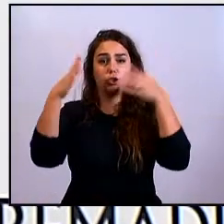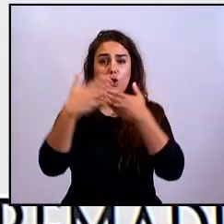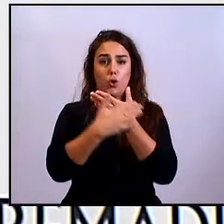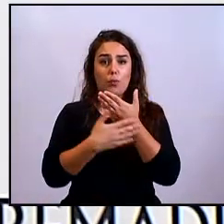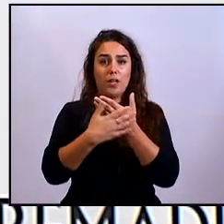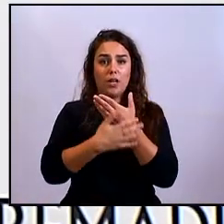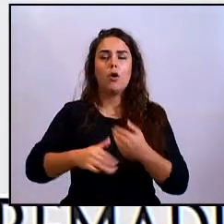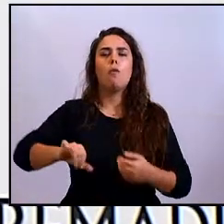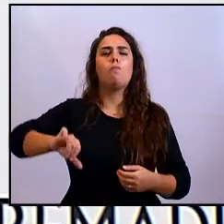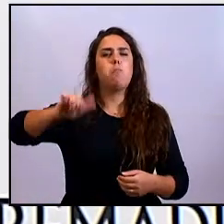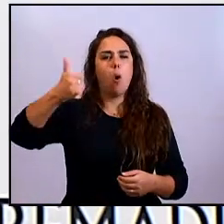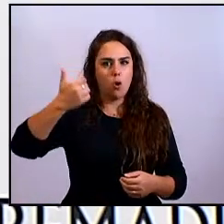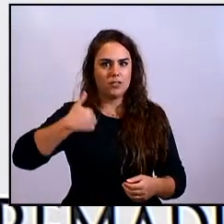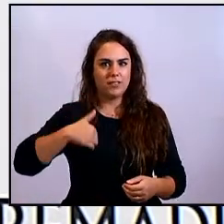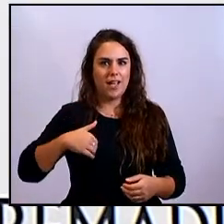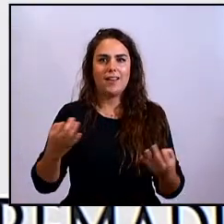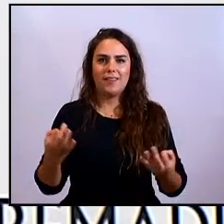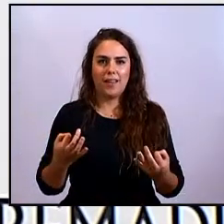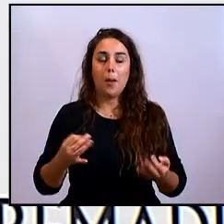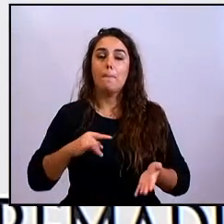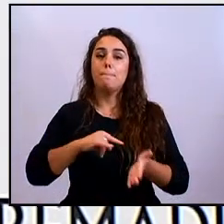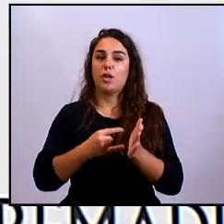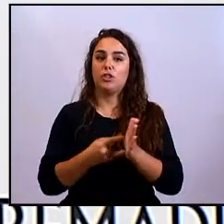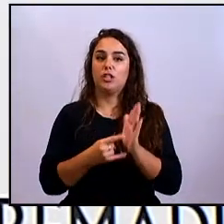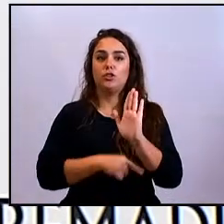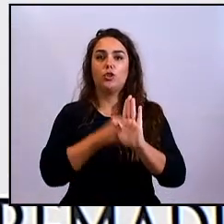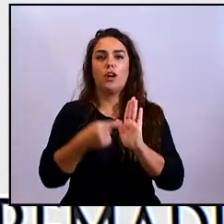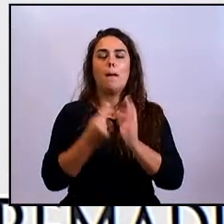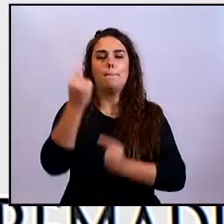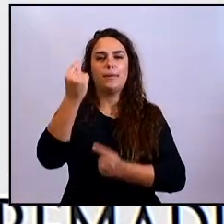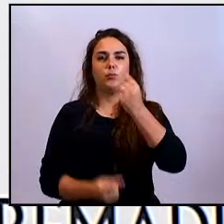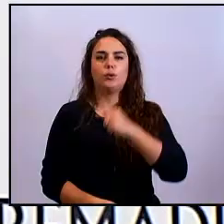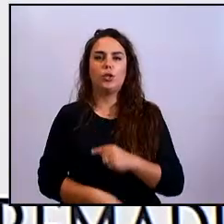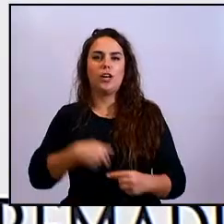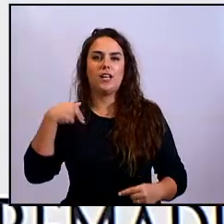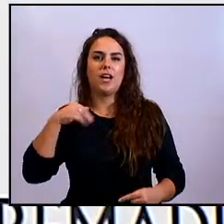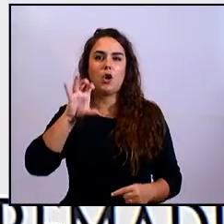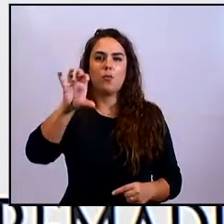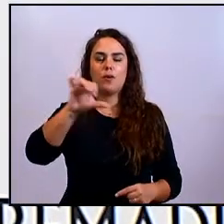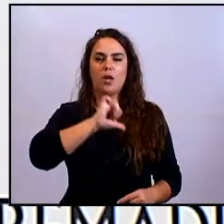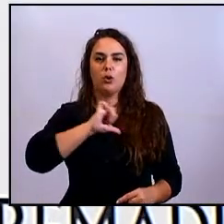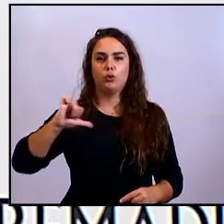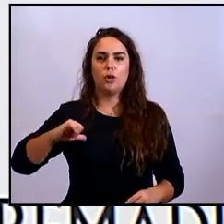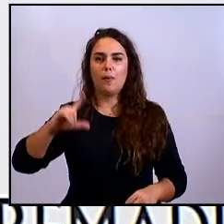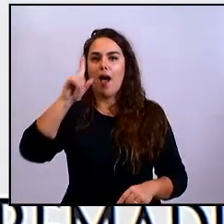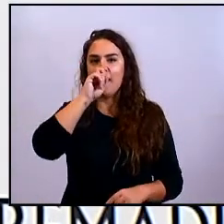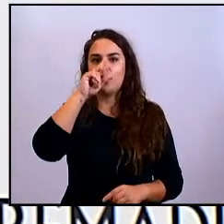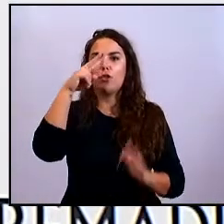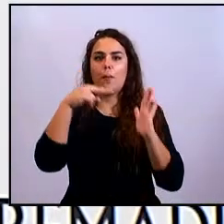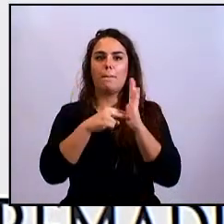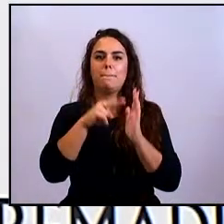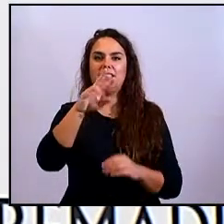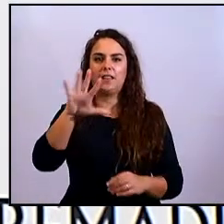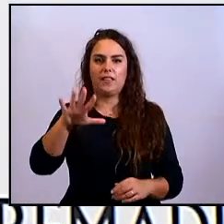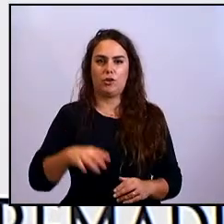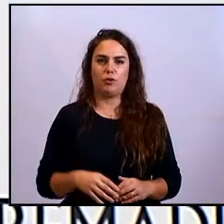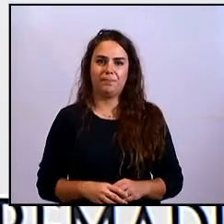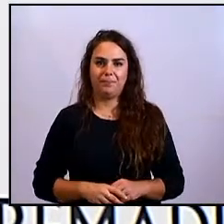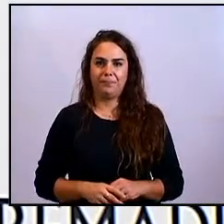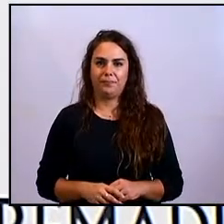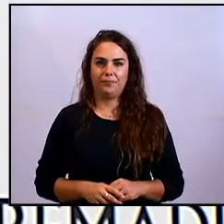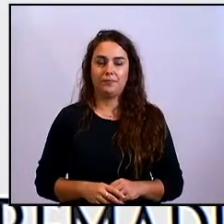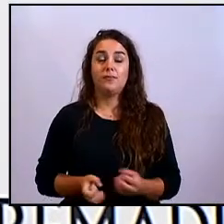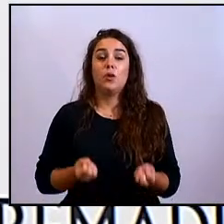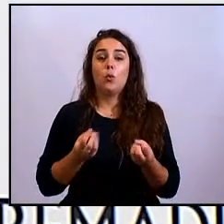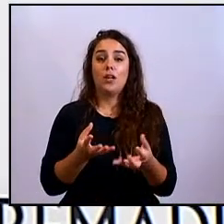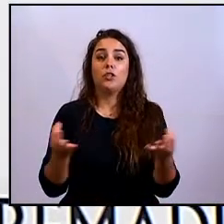ha dado luz verde al proyecto de ley de presupuestos generales de la Comunidad Autónoma para el año 2025. Les avanzo